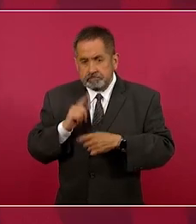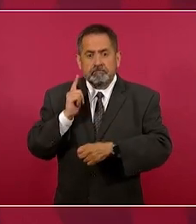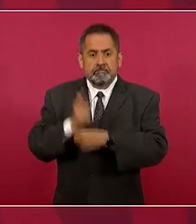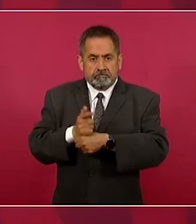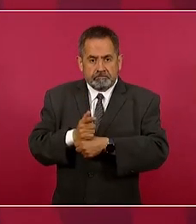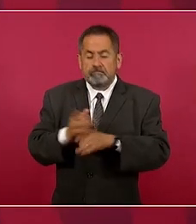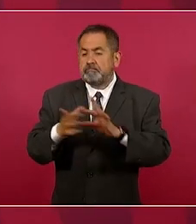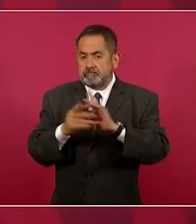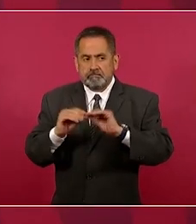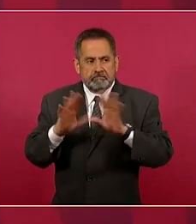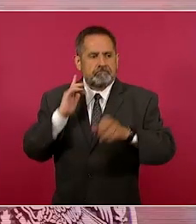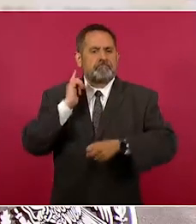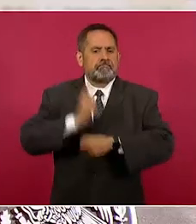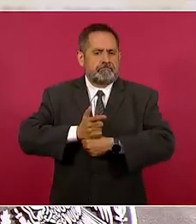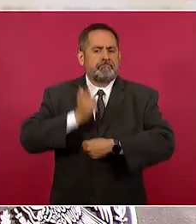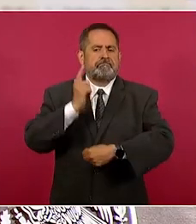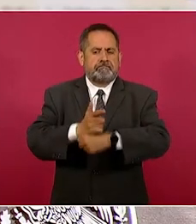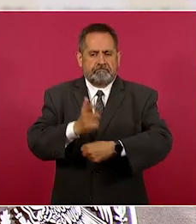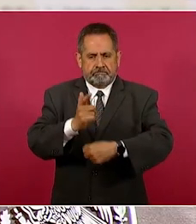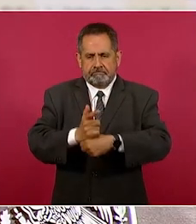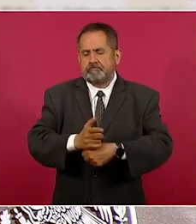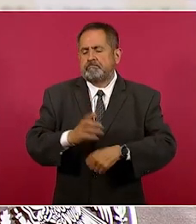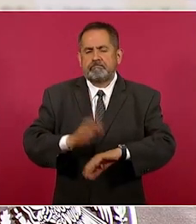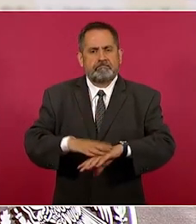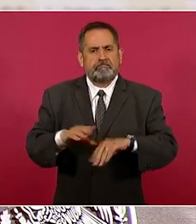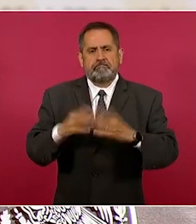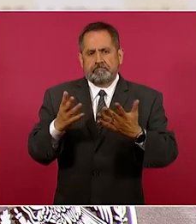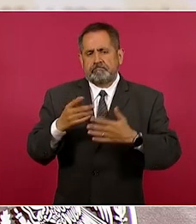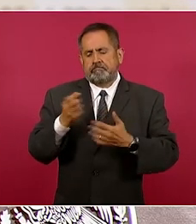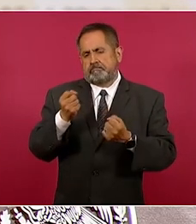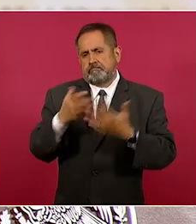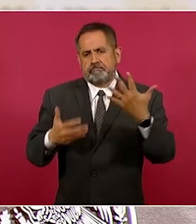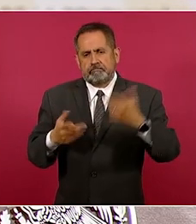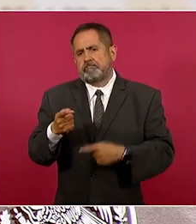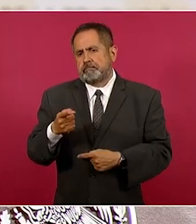aclarar muchas cosas. Entonces,